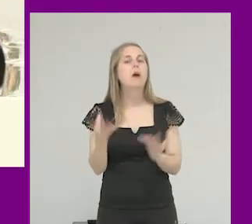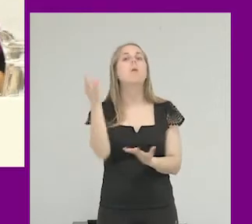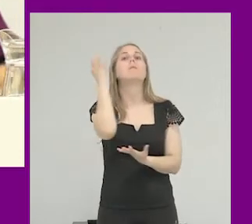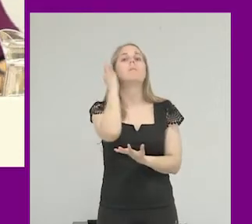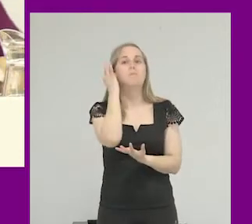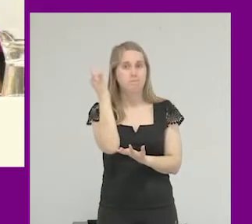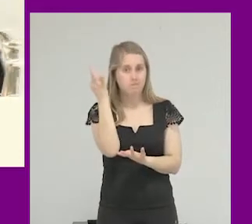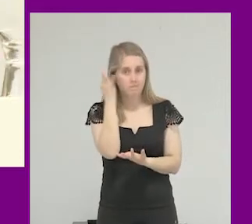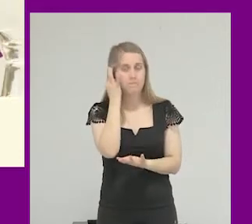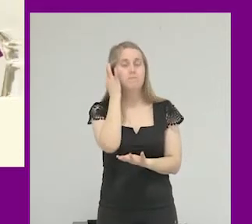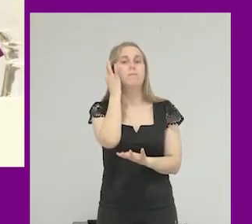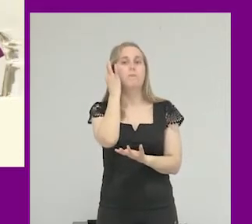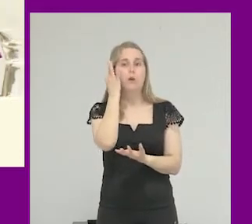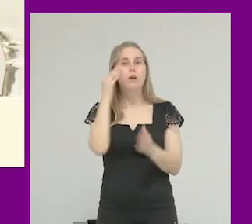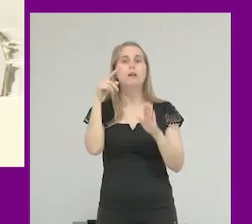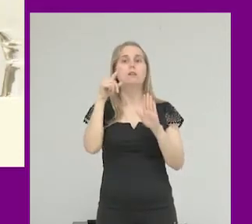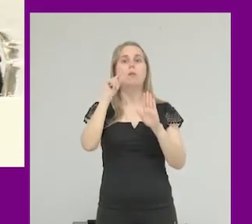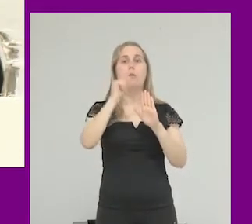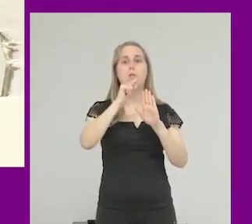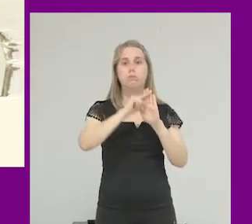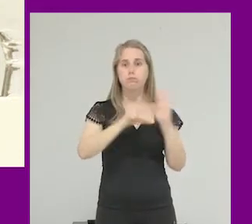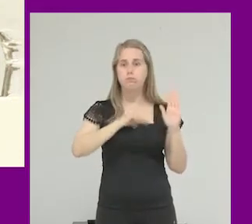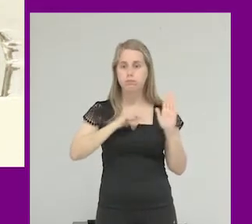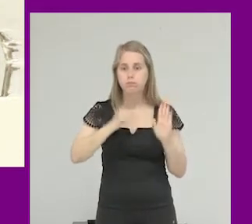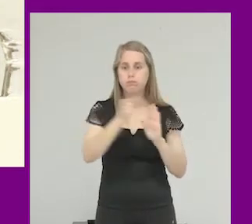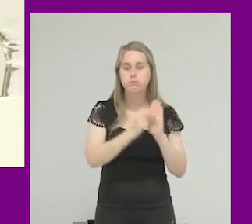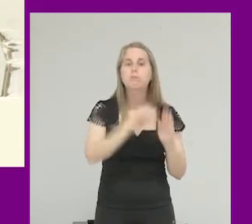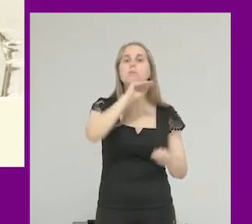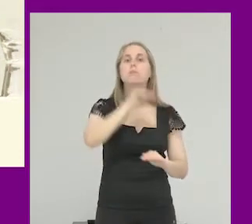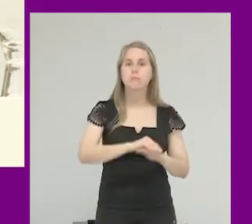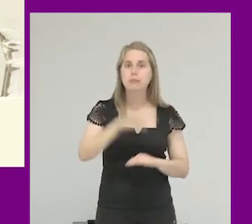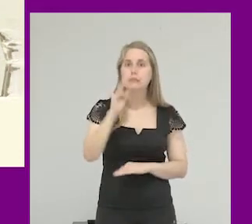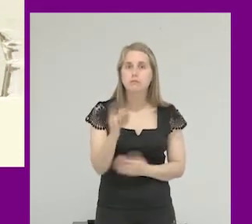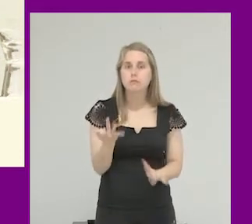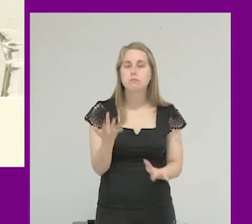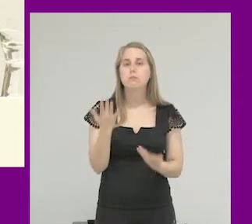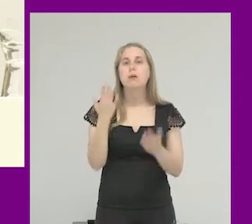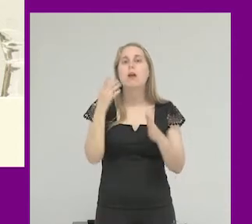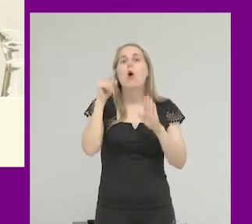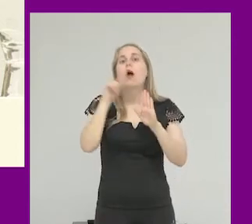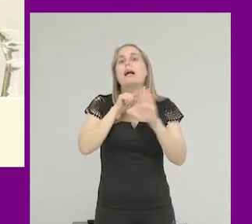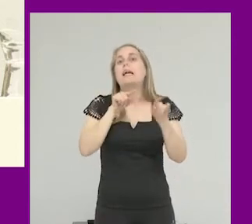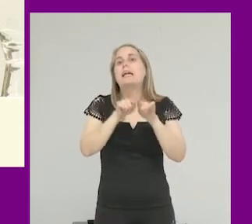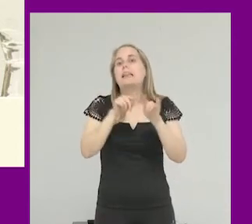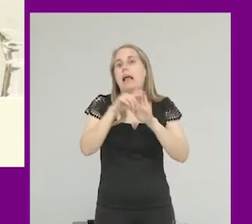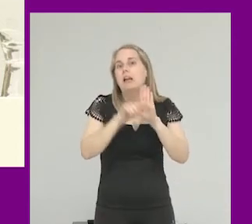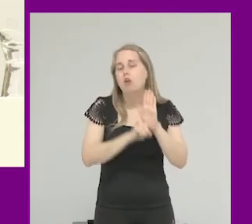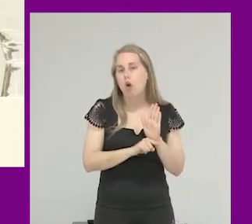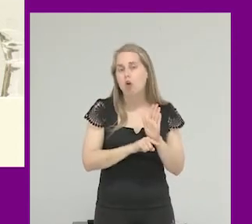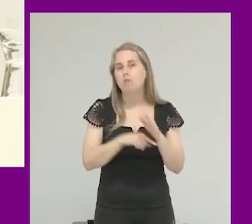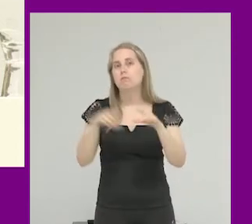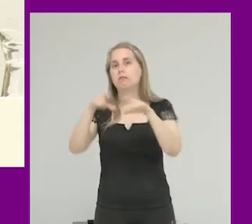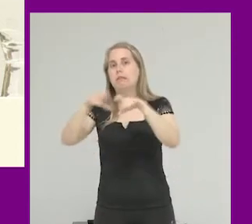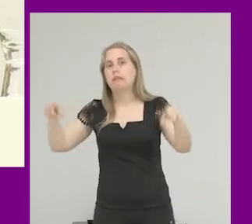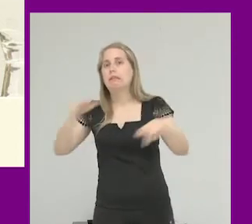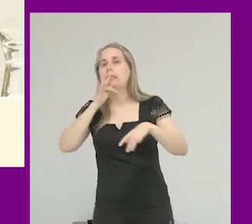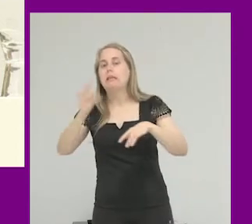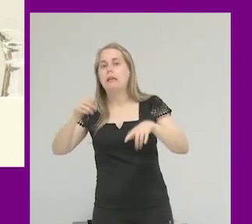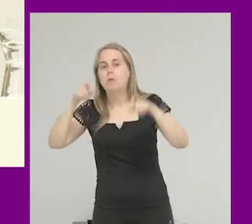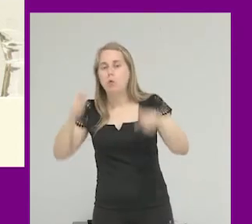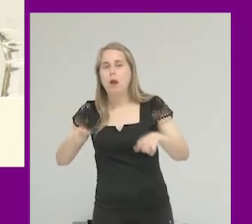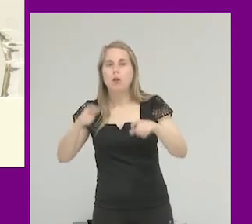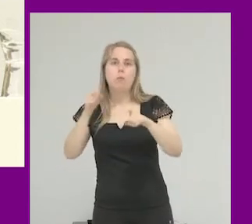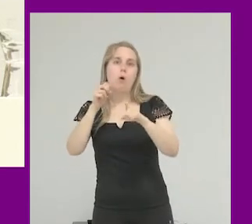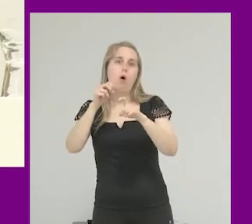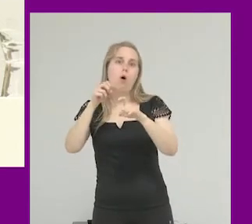tenían esos requisitos, lo que pasa que, claro, el criterio de un tribunal con sesgo